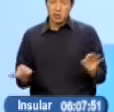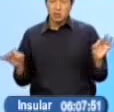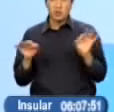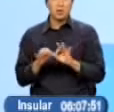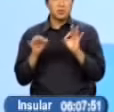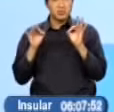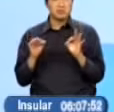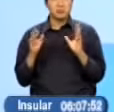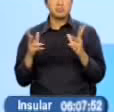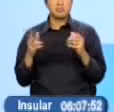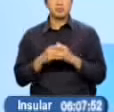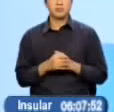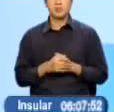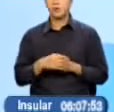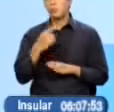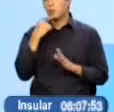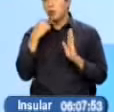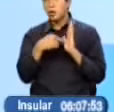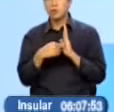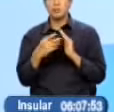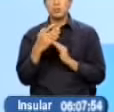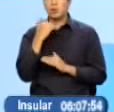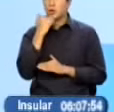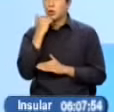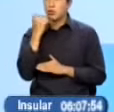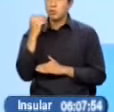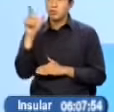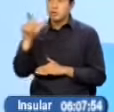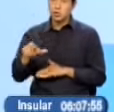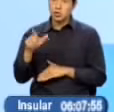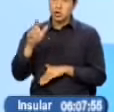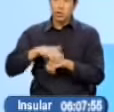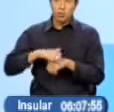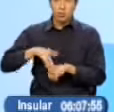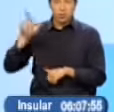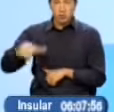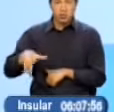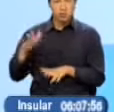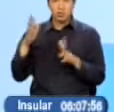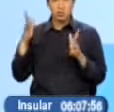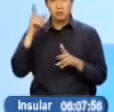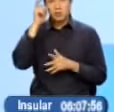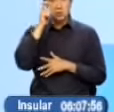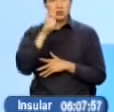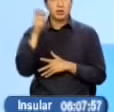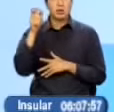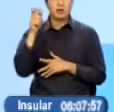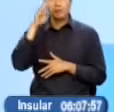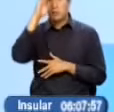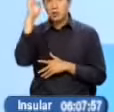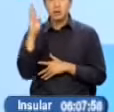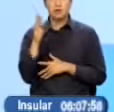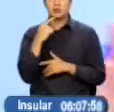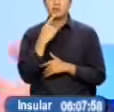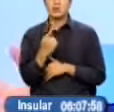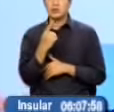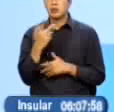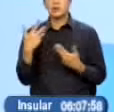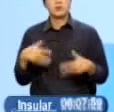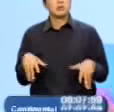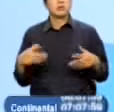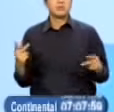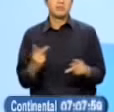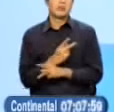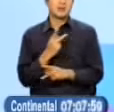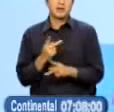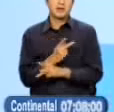es decir aquí no hay delito de responsabilidad un derecho acaba de salir un fiscal en brasil a decirle que esto es increíble que